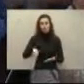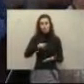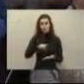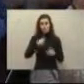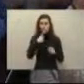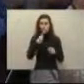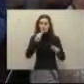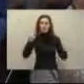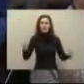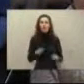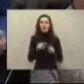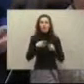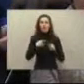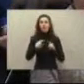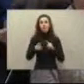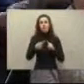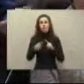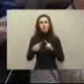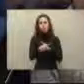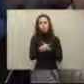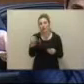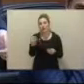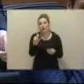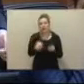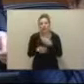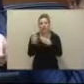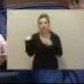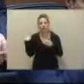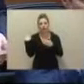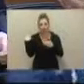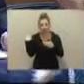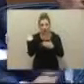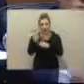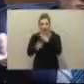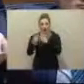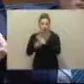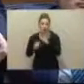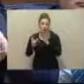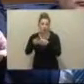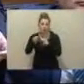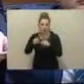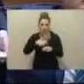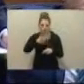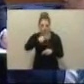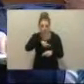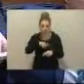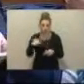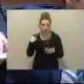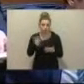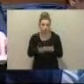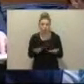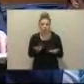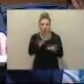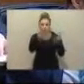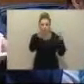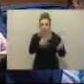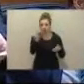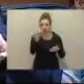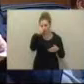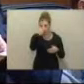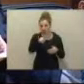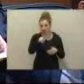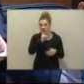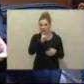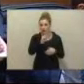mejora de la conectividad aérea, estamos de acuerdo en que queremos que cambie. Y también tiene usted que saber que es realmente difícil asumir una